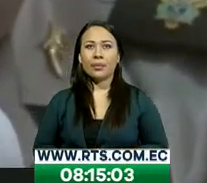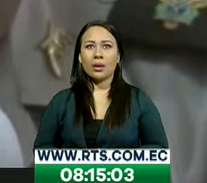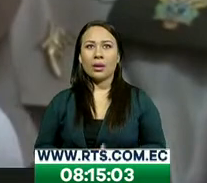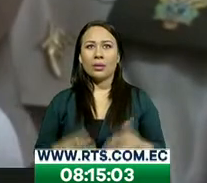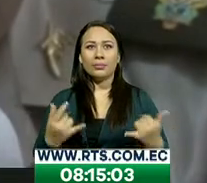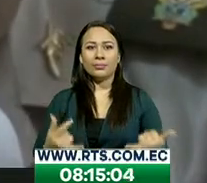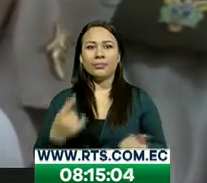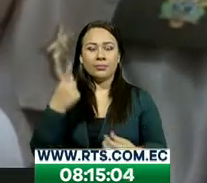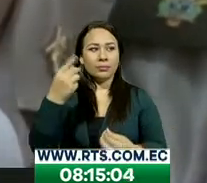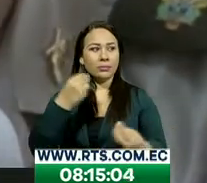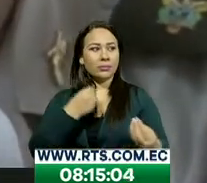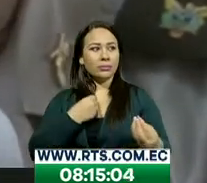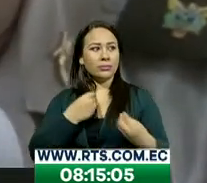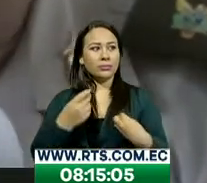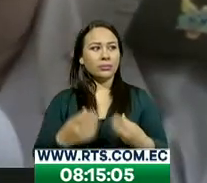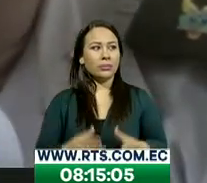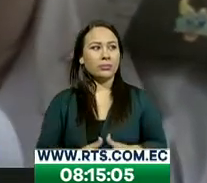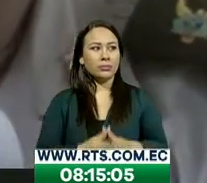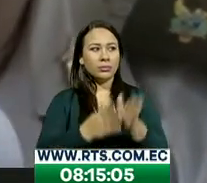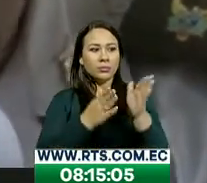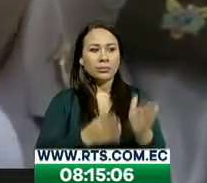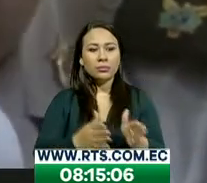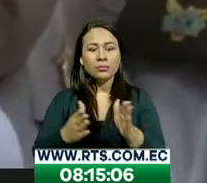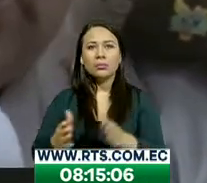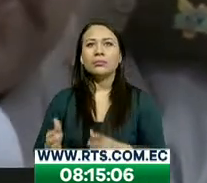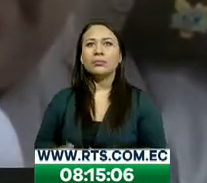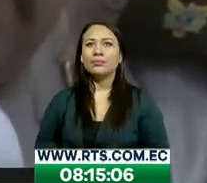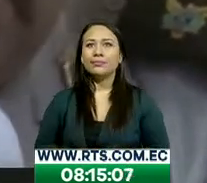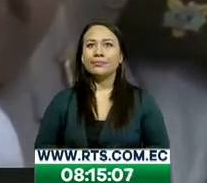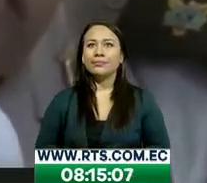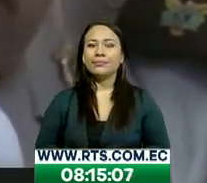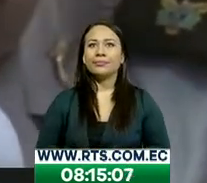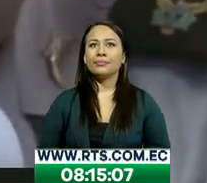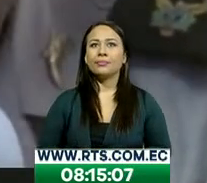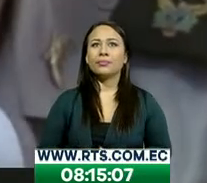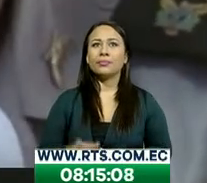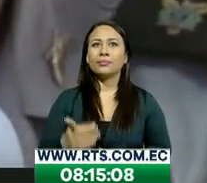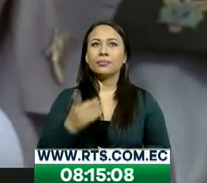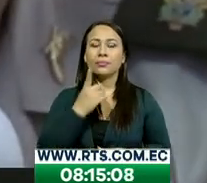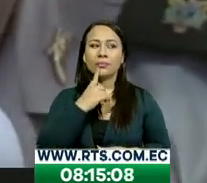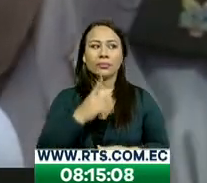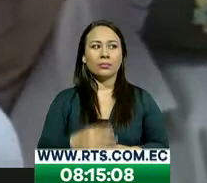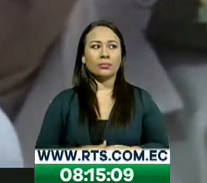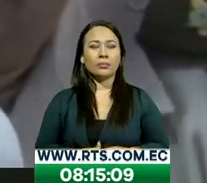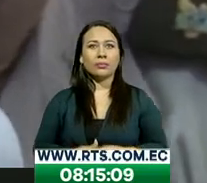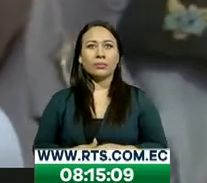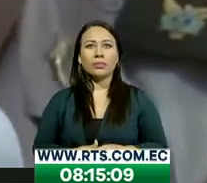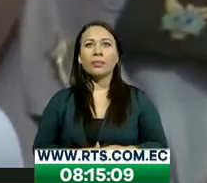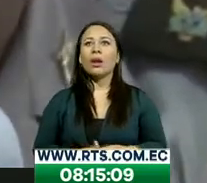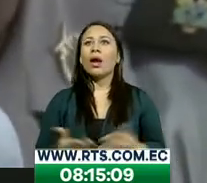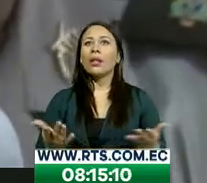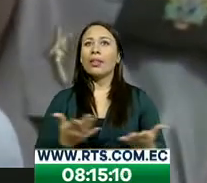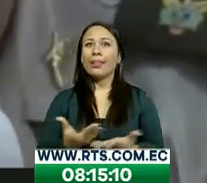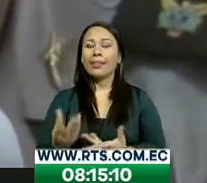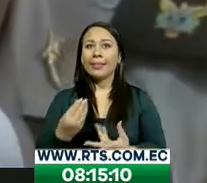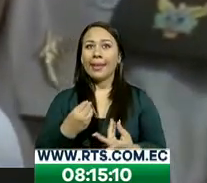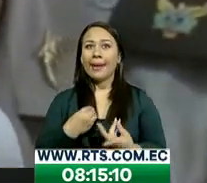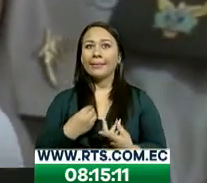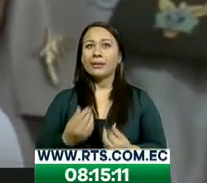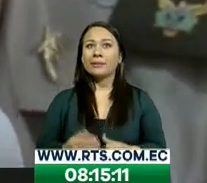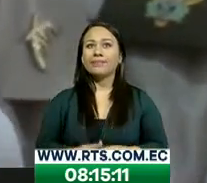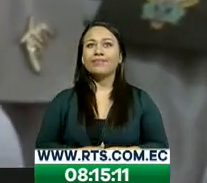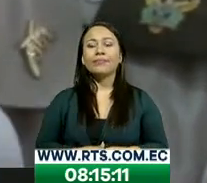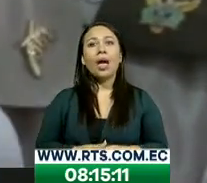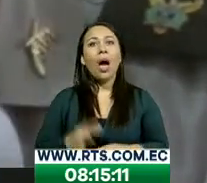se produjo un altercado entre la pareja. Se produjo un enfrentamiento en el cual indican que el señor le lanzó un puñete